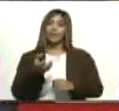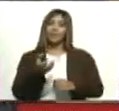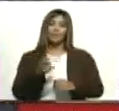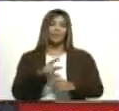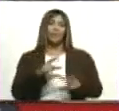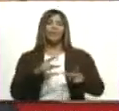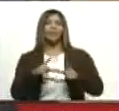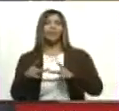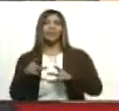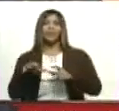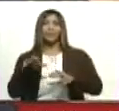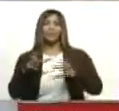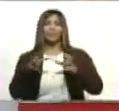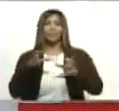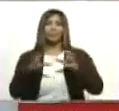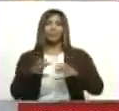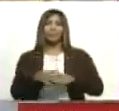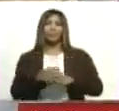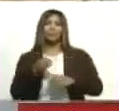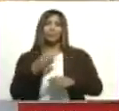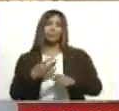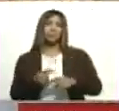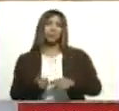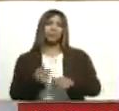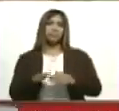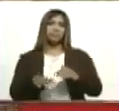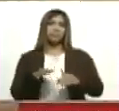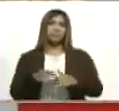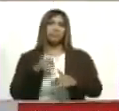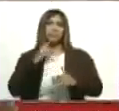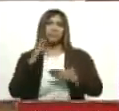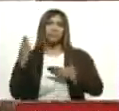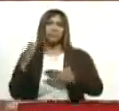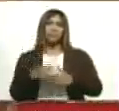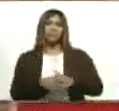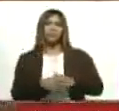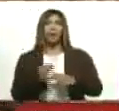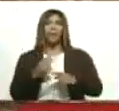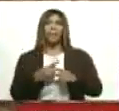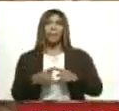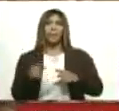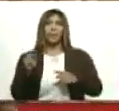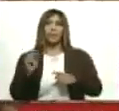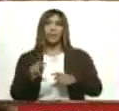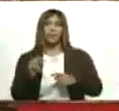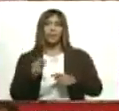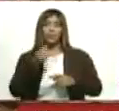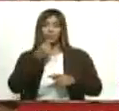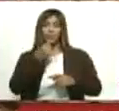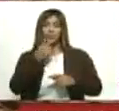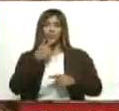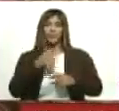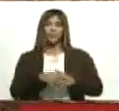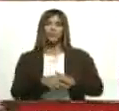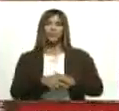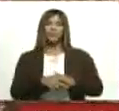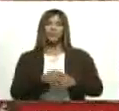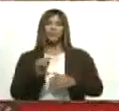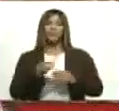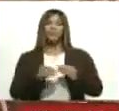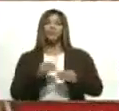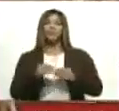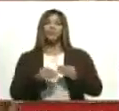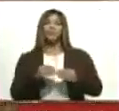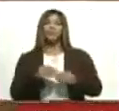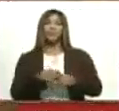marionetas de cestería. Dijimos, bueno, vamos a hacer nuestras marionetas de cestería. Pero aquí lo maravilloso es que son hechas